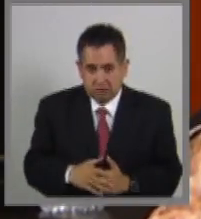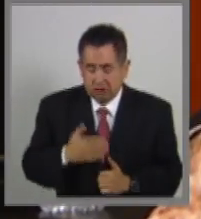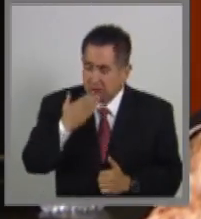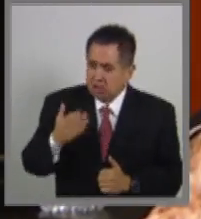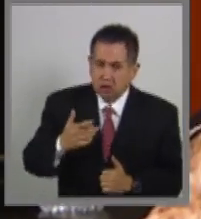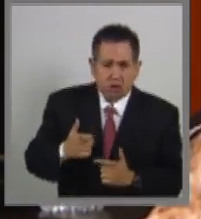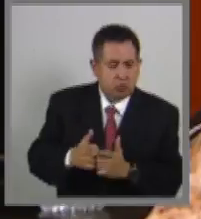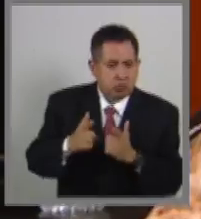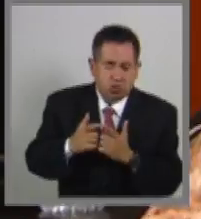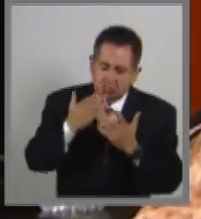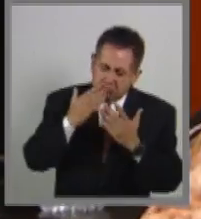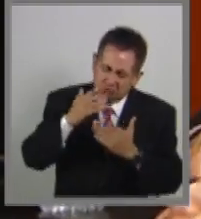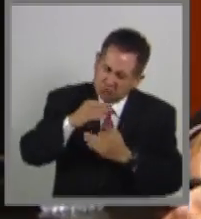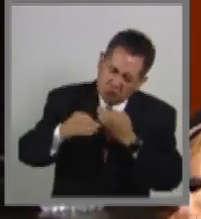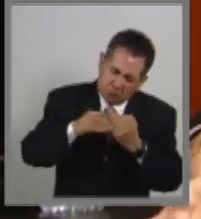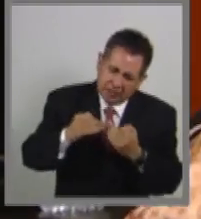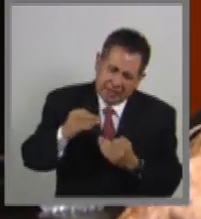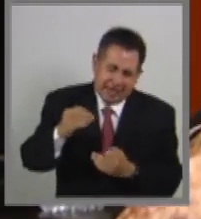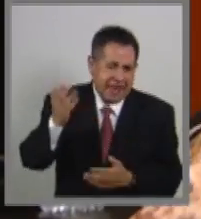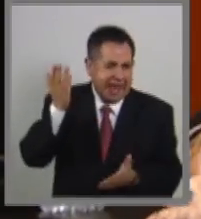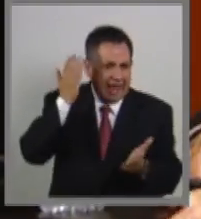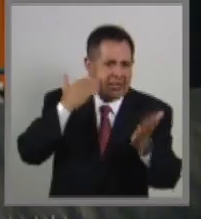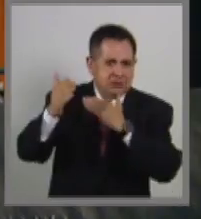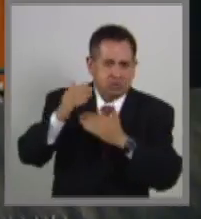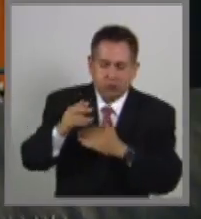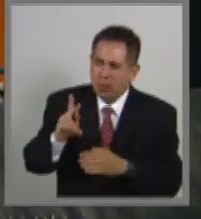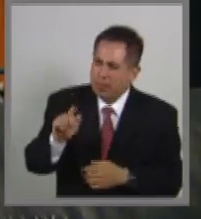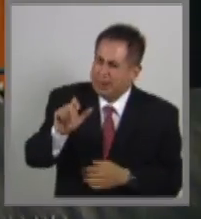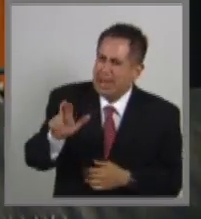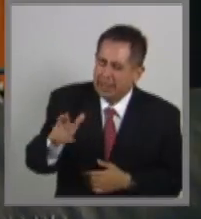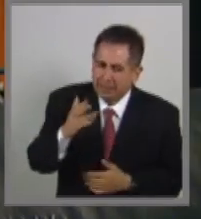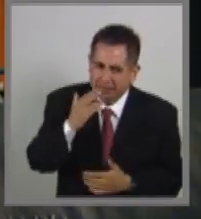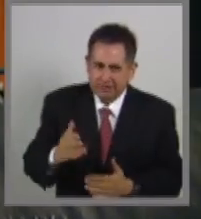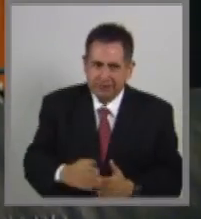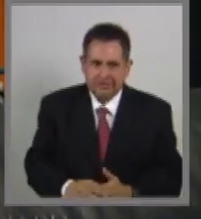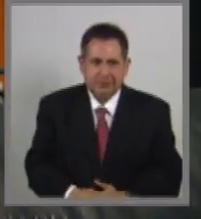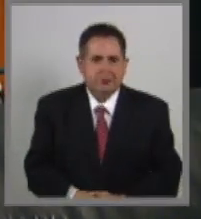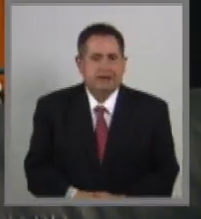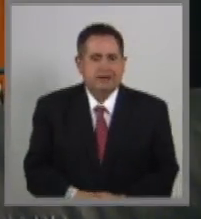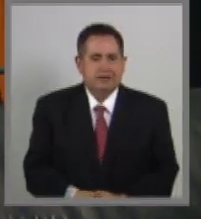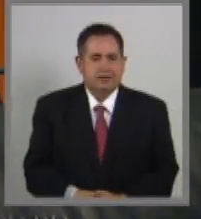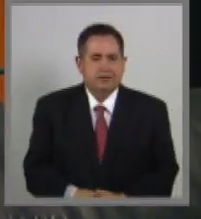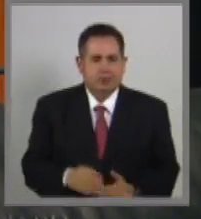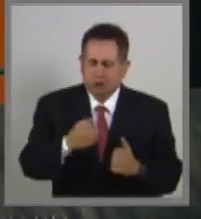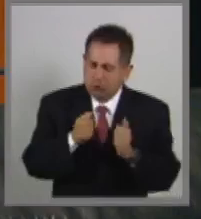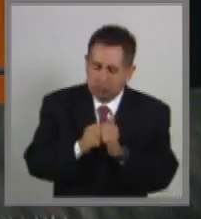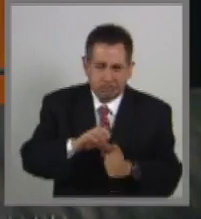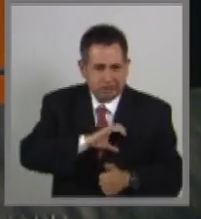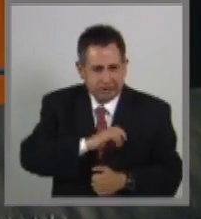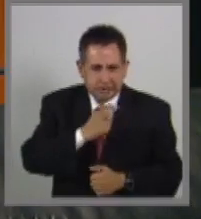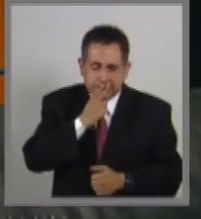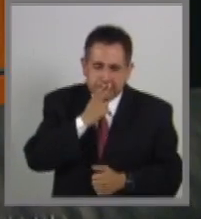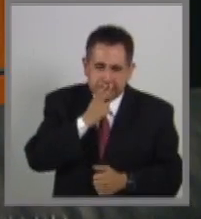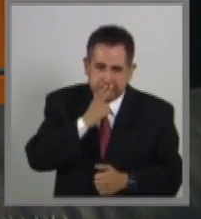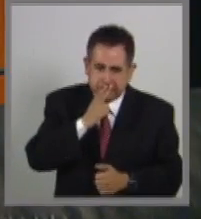grupo te deseamos todos los éxitos, Pilar, y todo nuestro afecto y cariño.